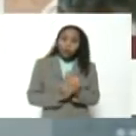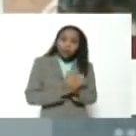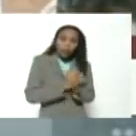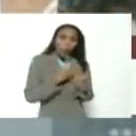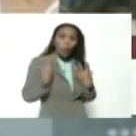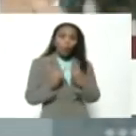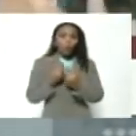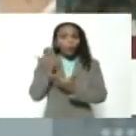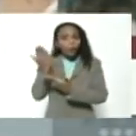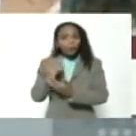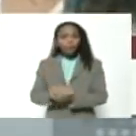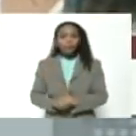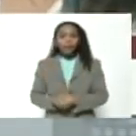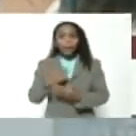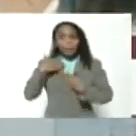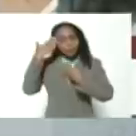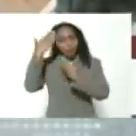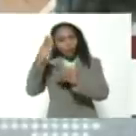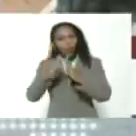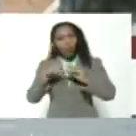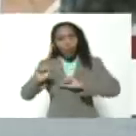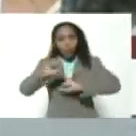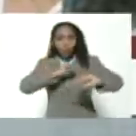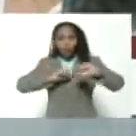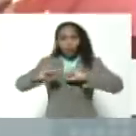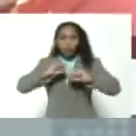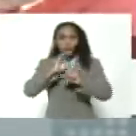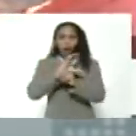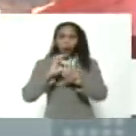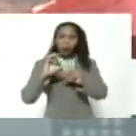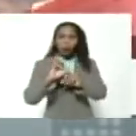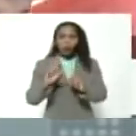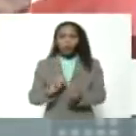él. Mi saludo pues a todo el movimiento de la cultura.